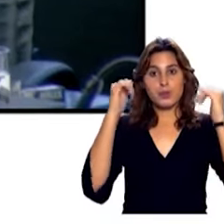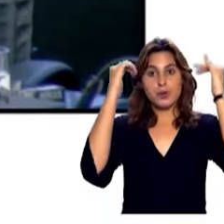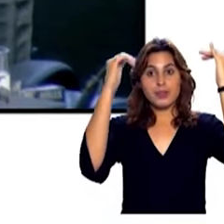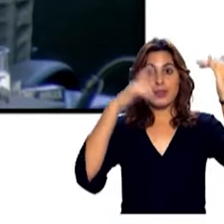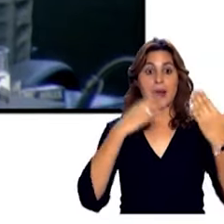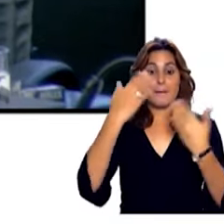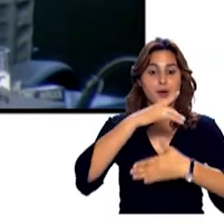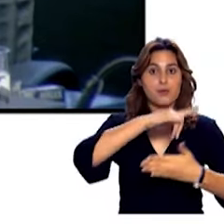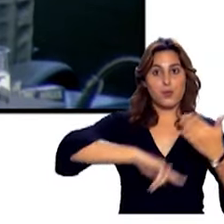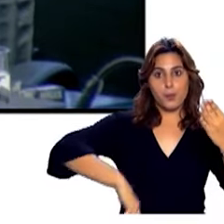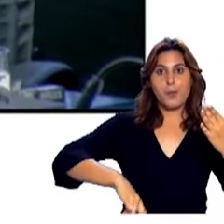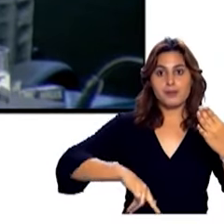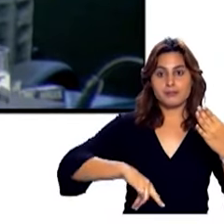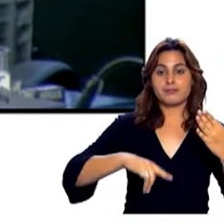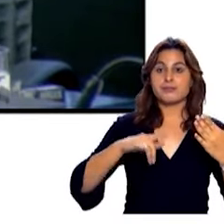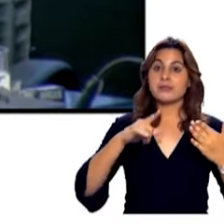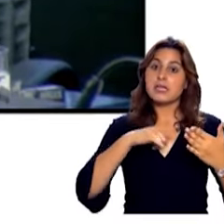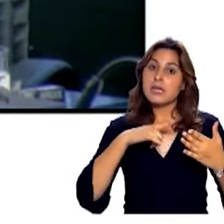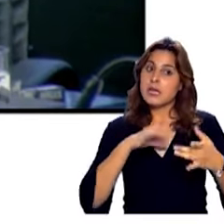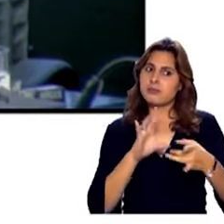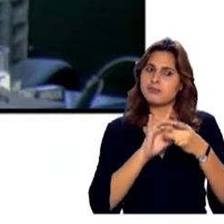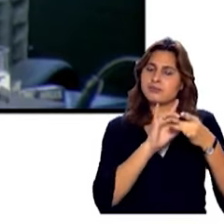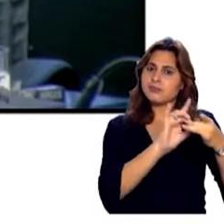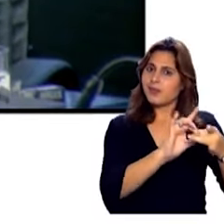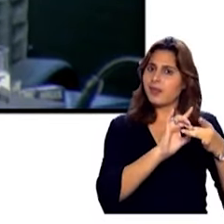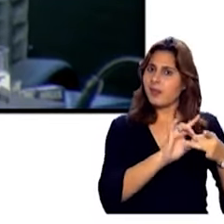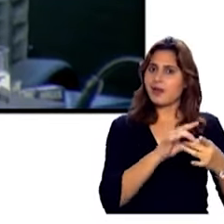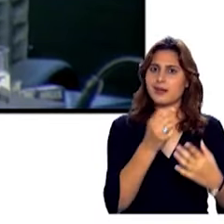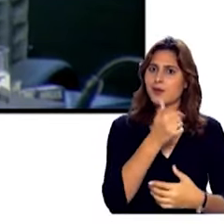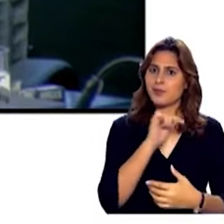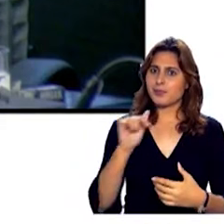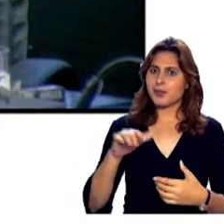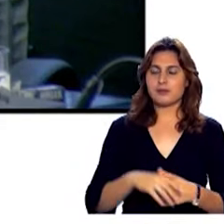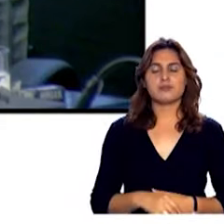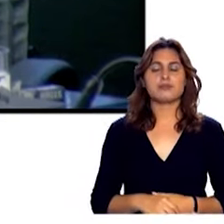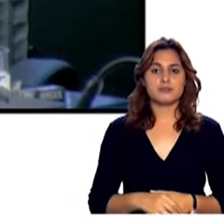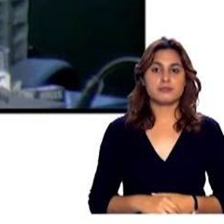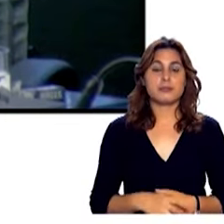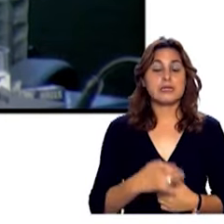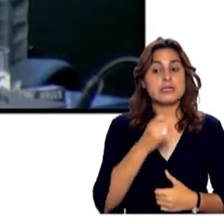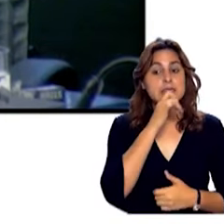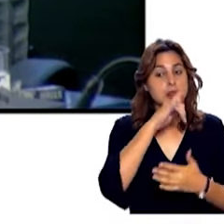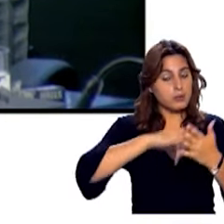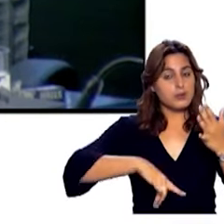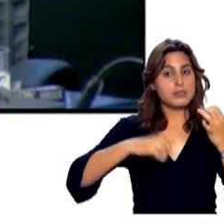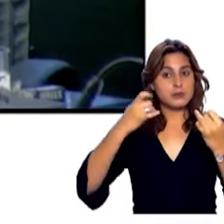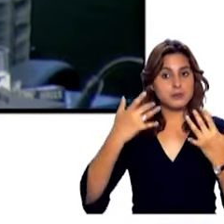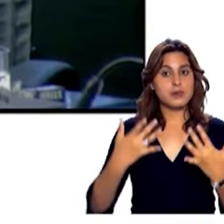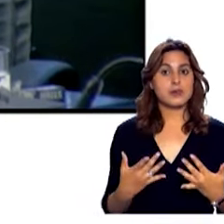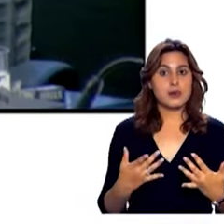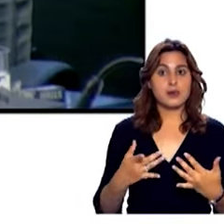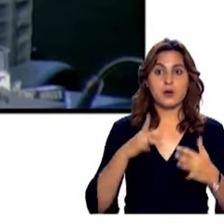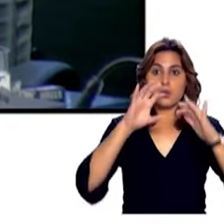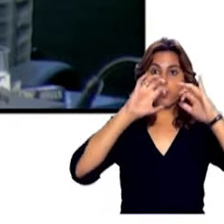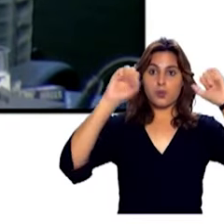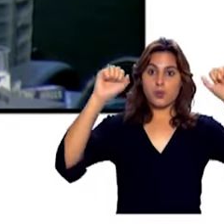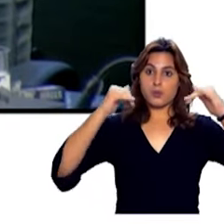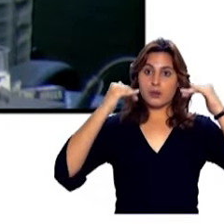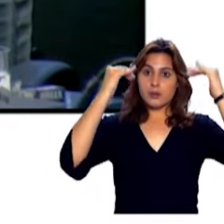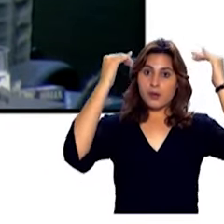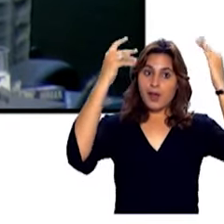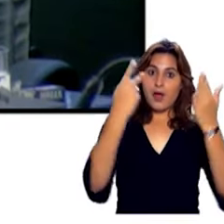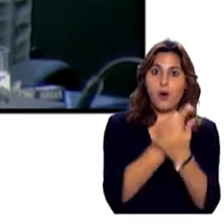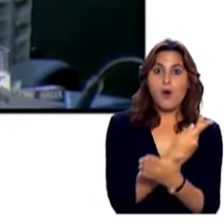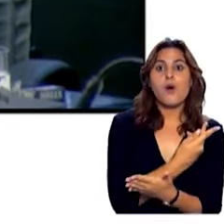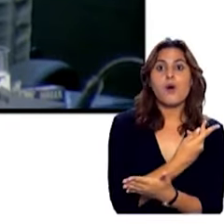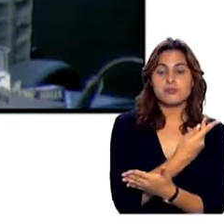relación alguna con otras pruebas si un documento acredita que tribunal se ha equivocado un Hecho aado ese heado se puede modificar